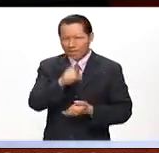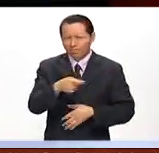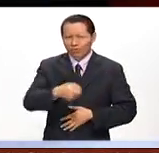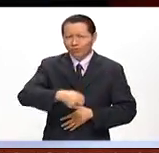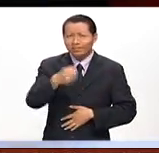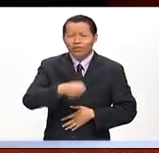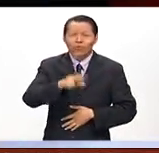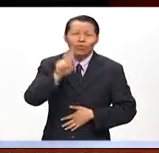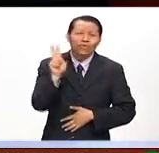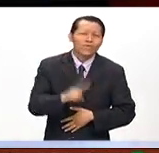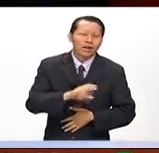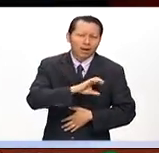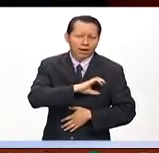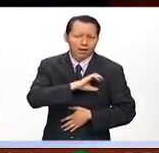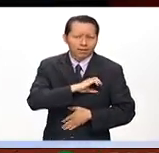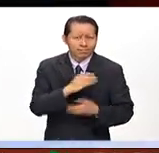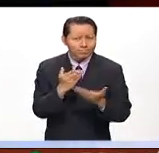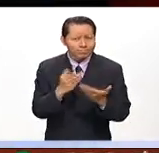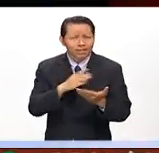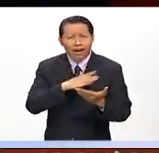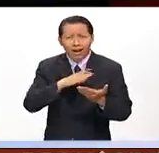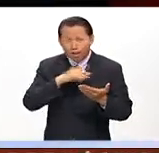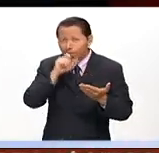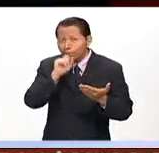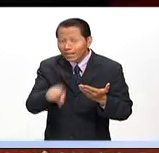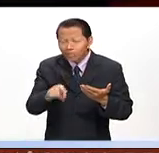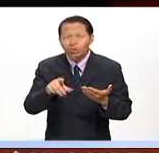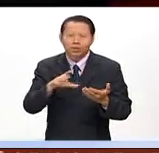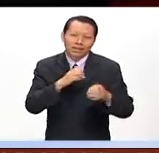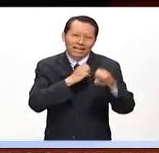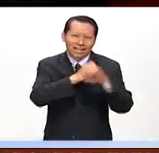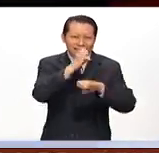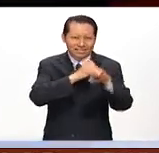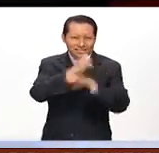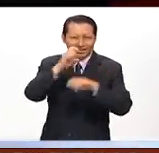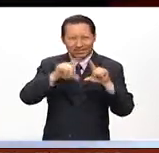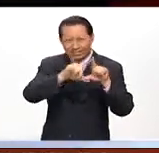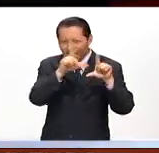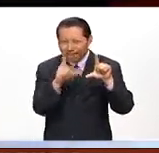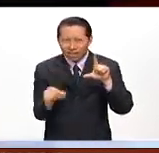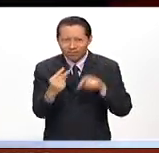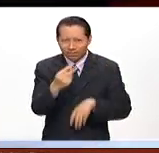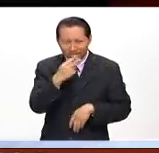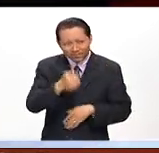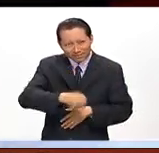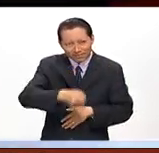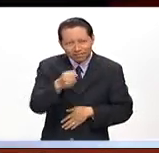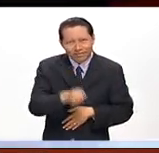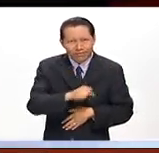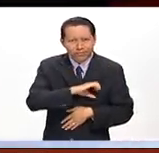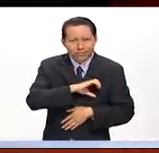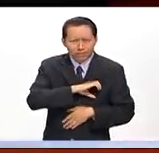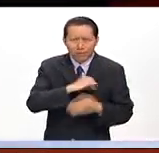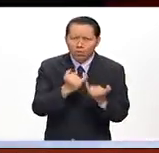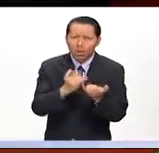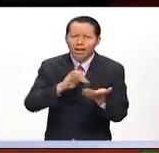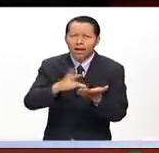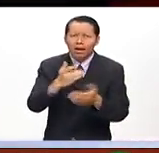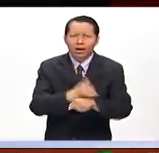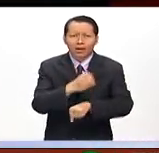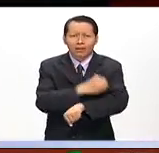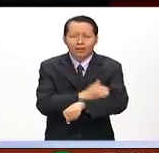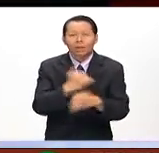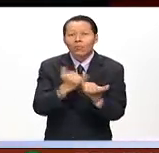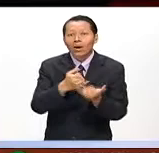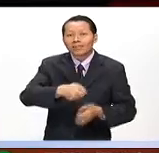de verdad muy afectuoso también a quienes nos están viendo en el interior de la República Mexicana. Muchas gracias por acompañarnos. Saludo con